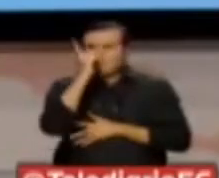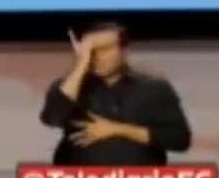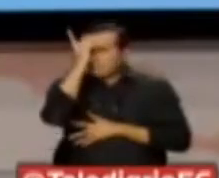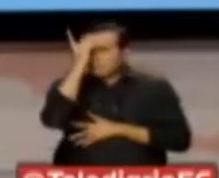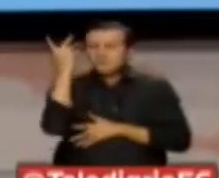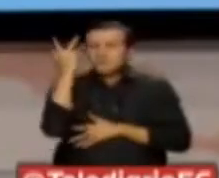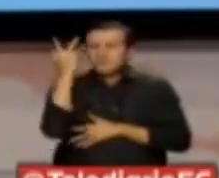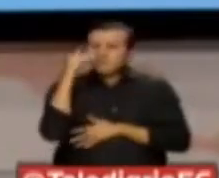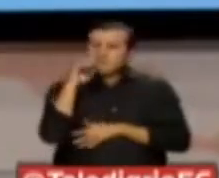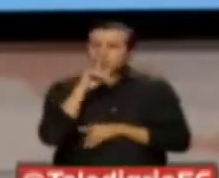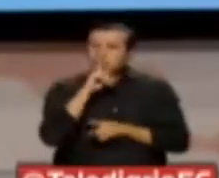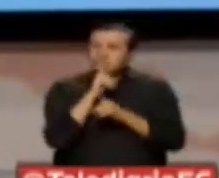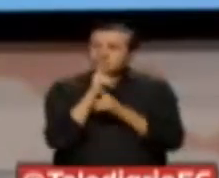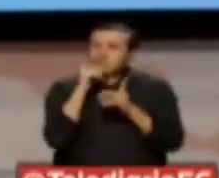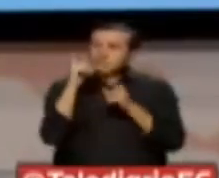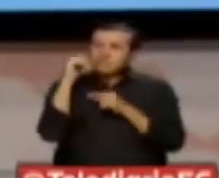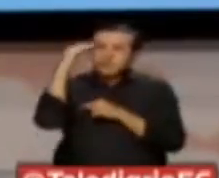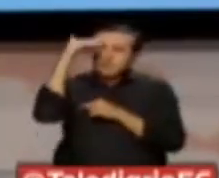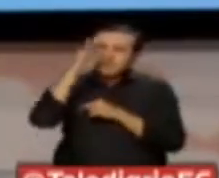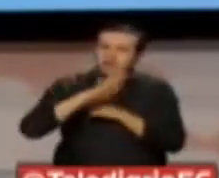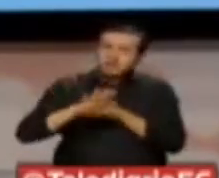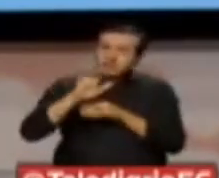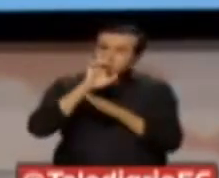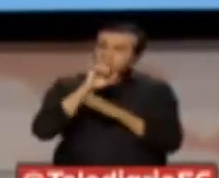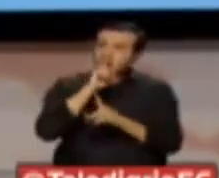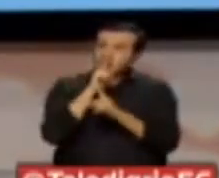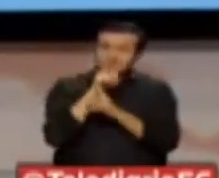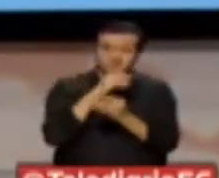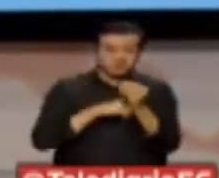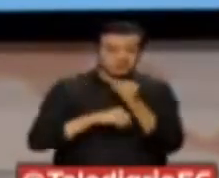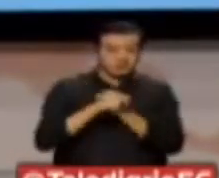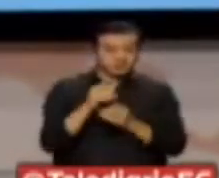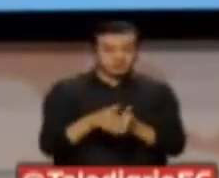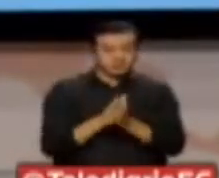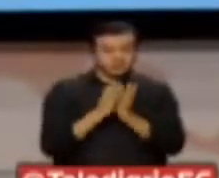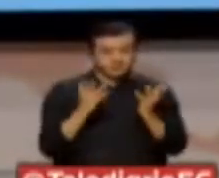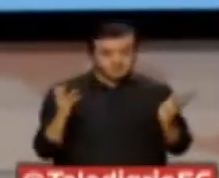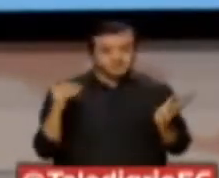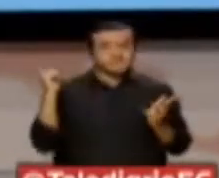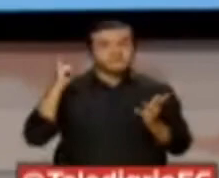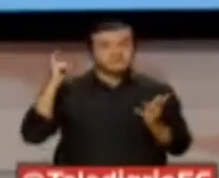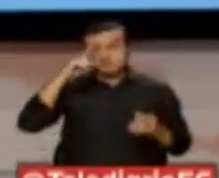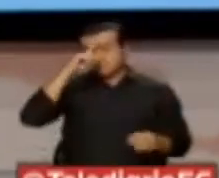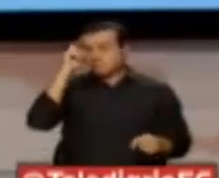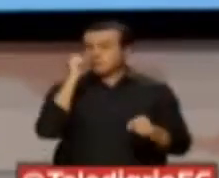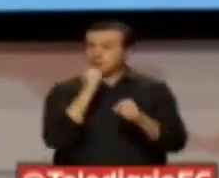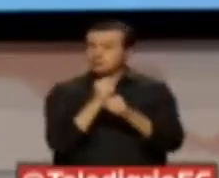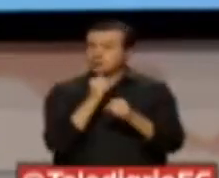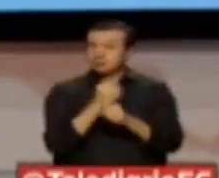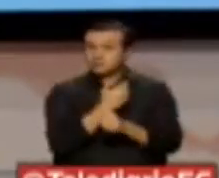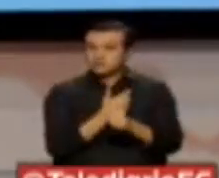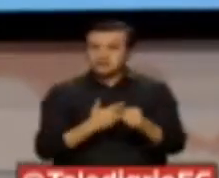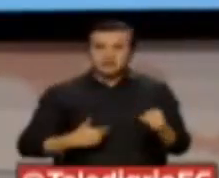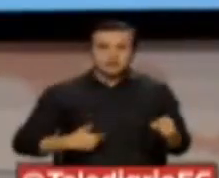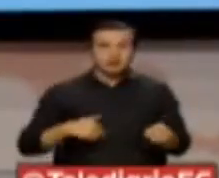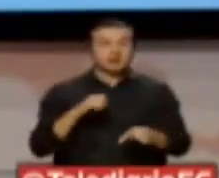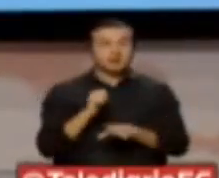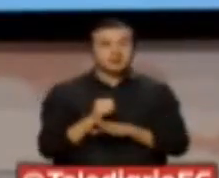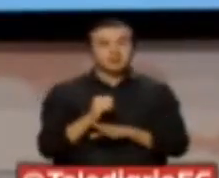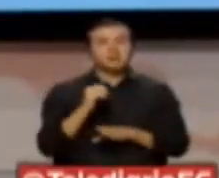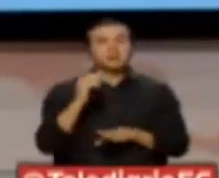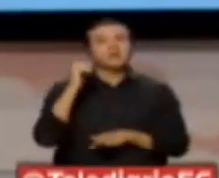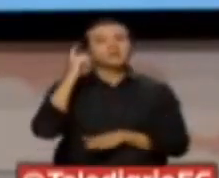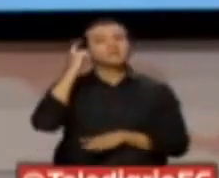garantías soberana no vamos a hipotecar el futuro del país sino vamos a atraer inversiones pero si no necesitamos trabajar como ha dicho el presidente la república con